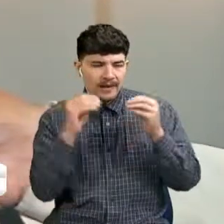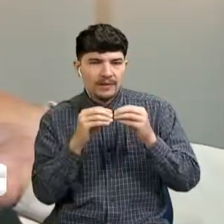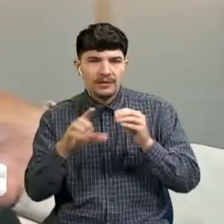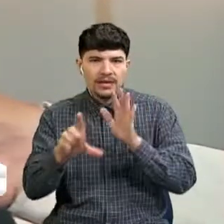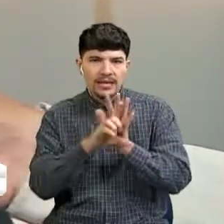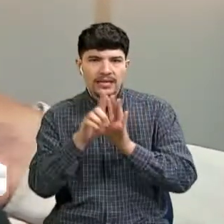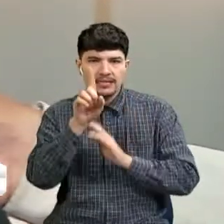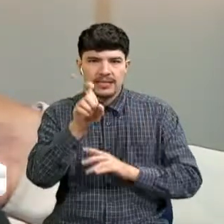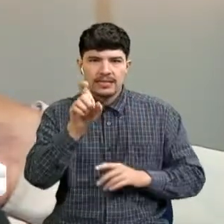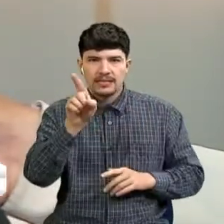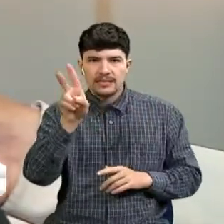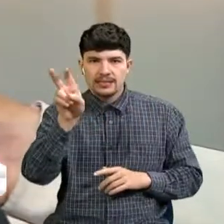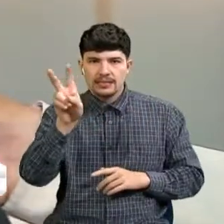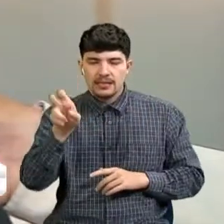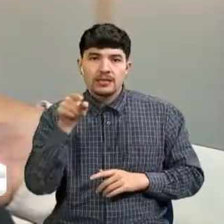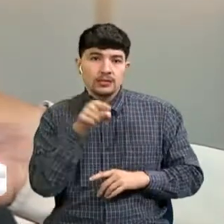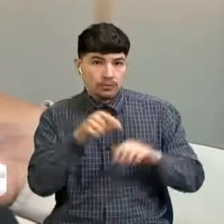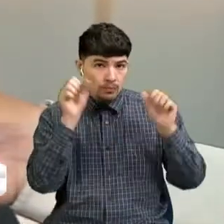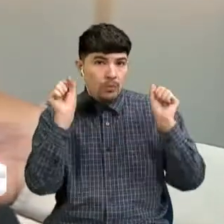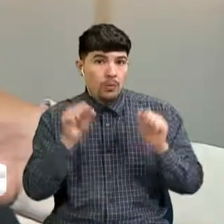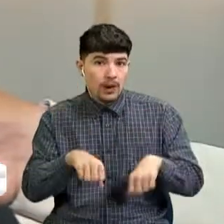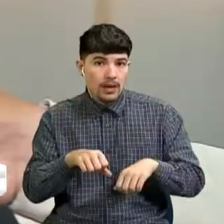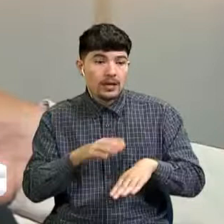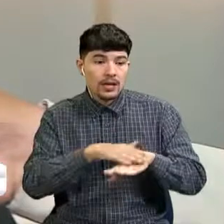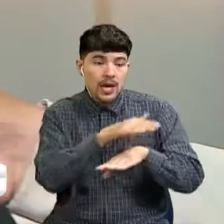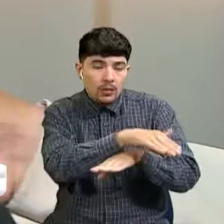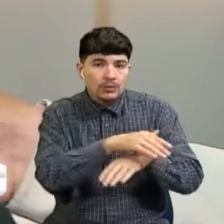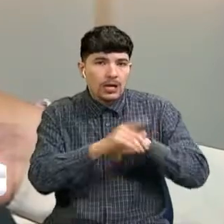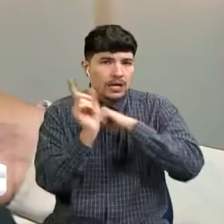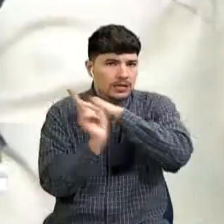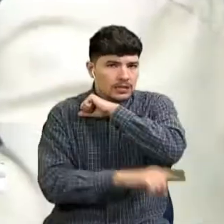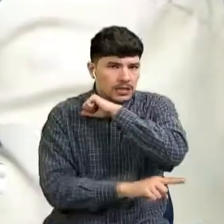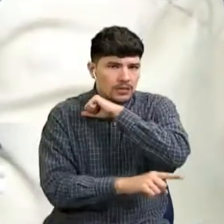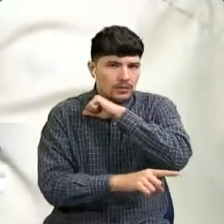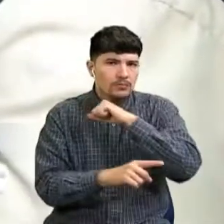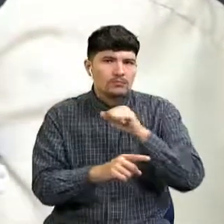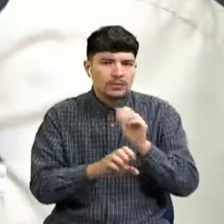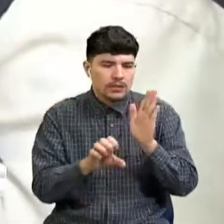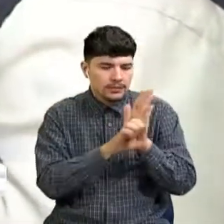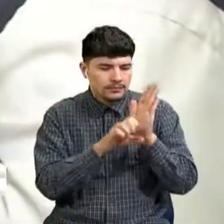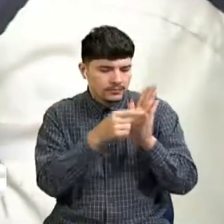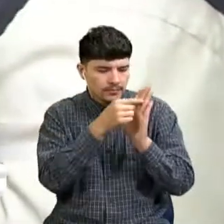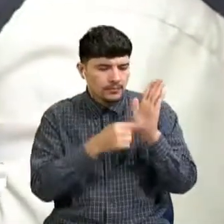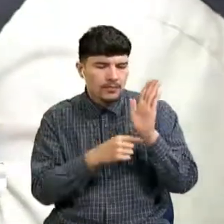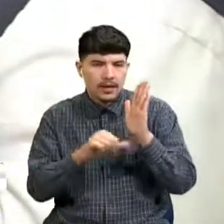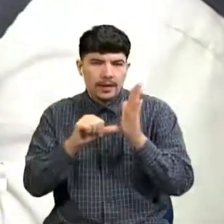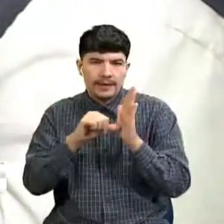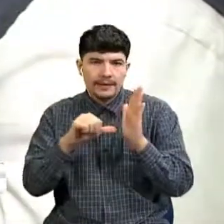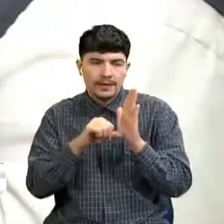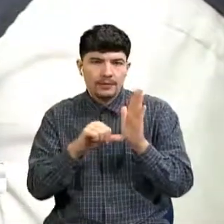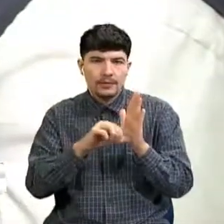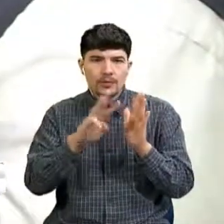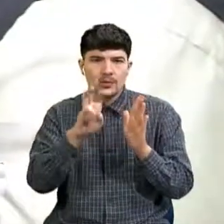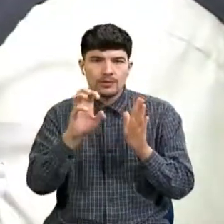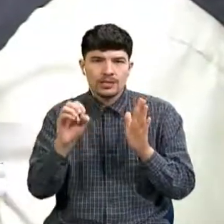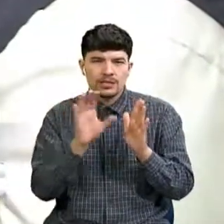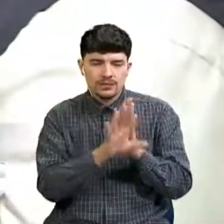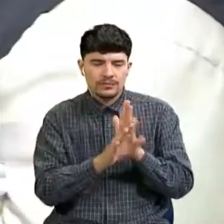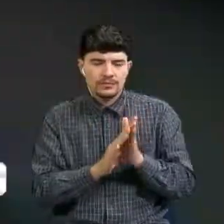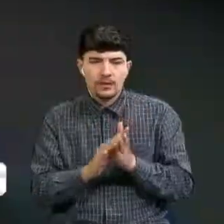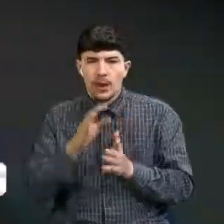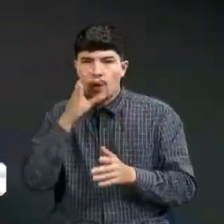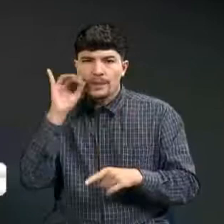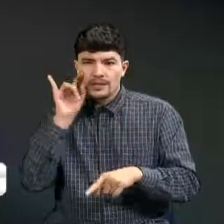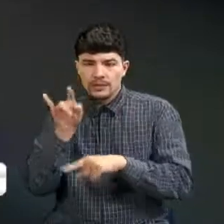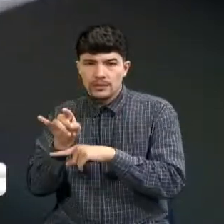617 podría generar unas sanciones que están estipuladas en el artículo 80 el contralor